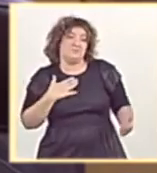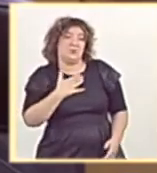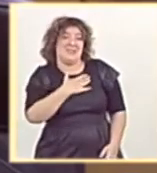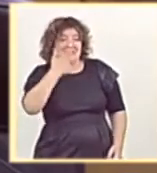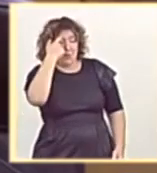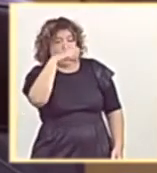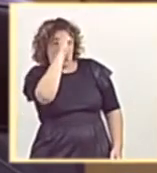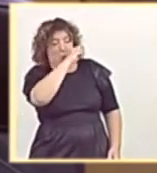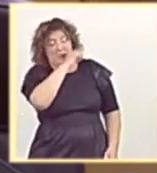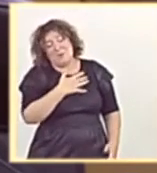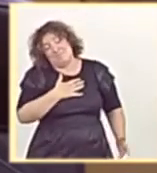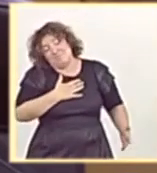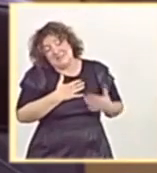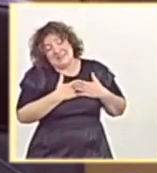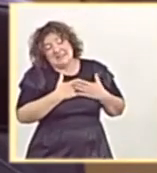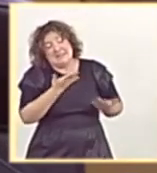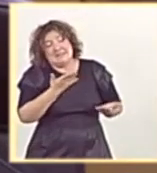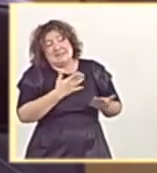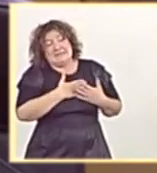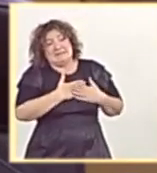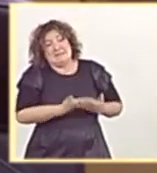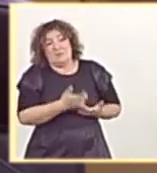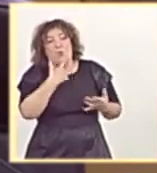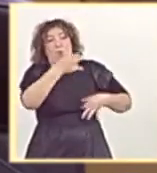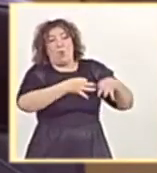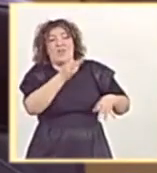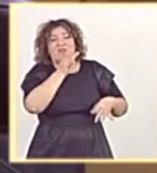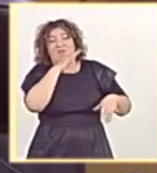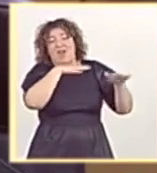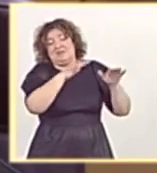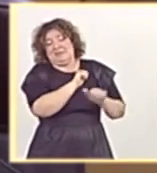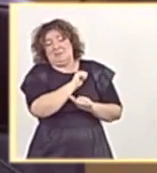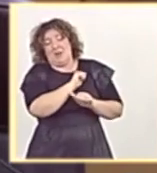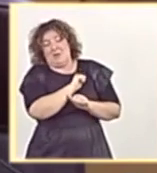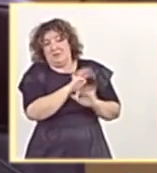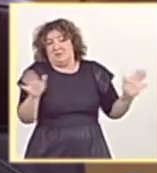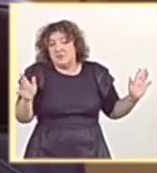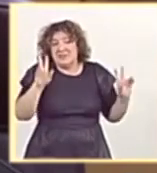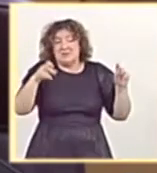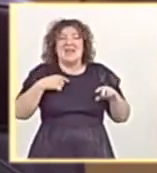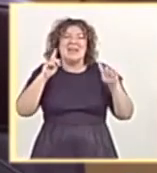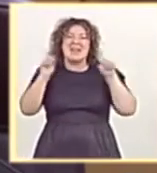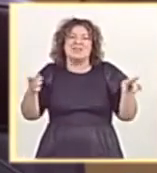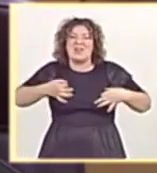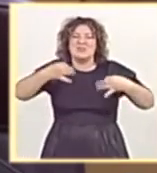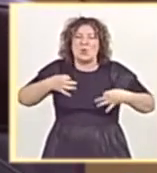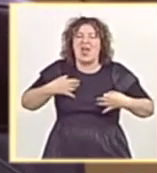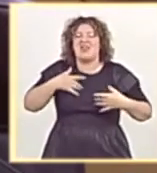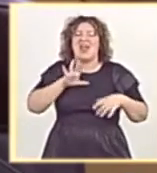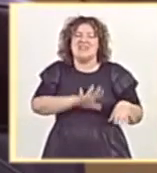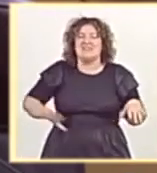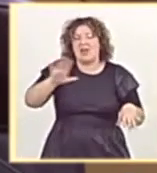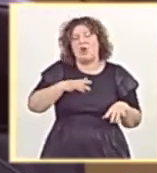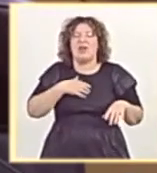lamento que se escude en los juicios que están pendientes, porque usted ya sabe que para poder invocar los riesgos para la seguridad de Estado y evitar